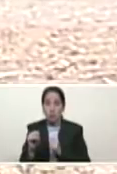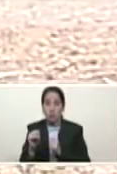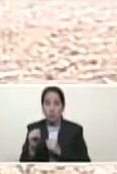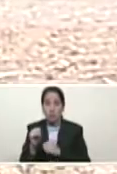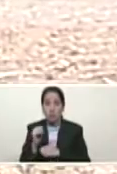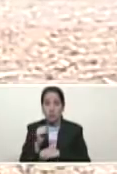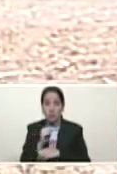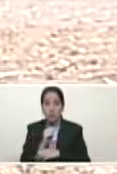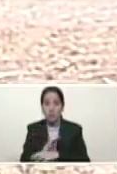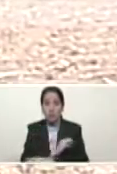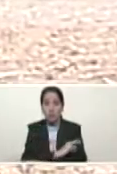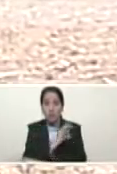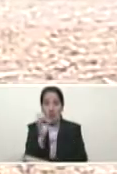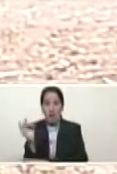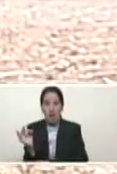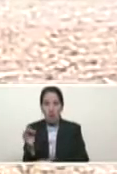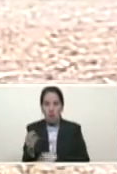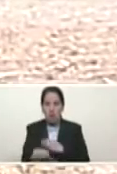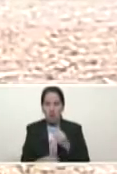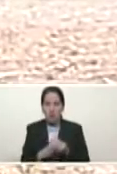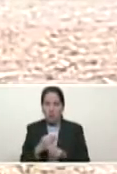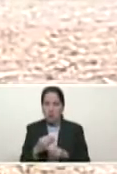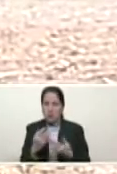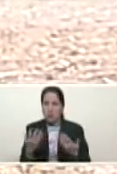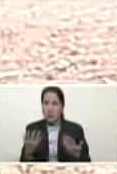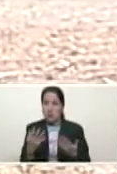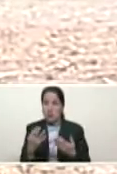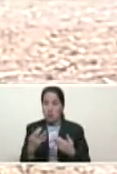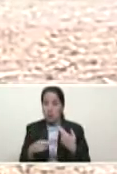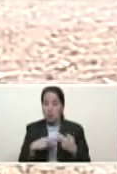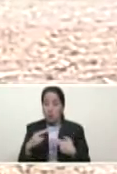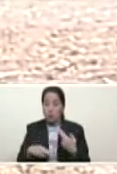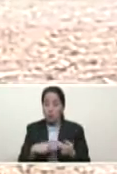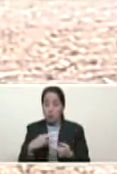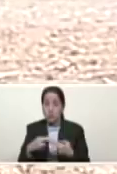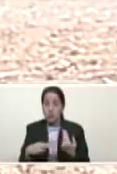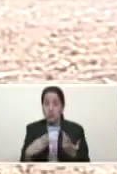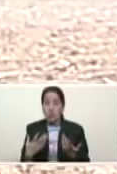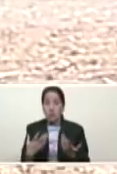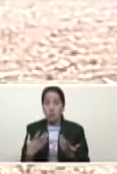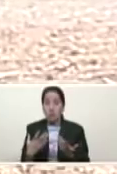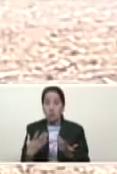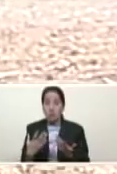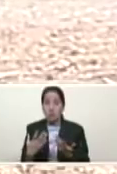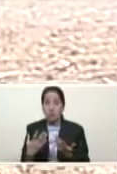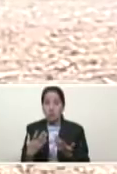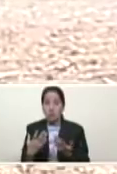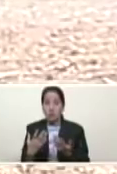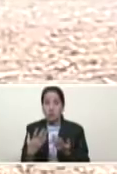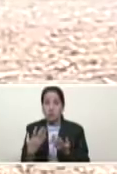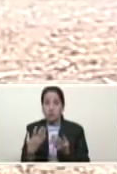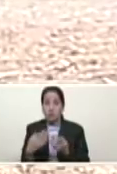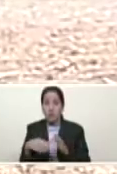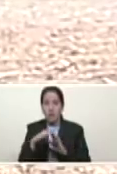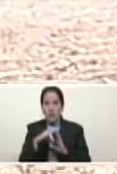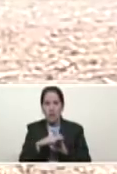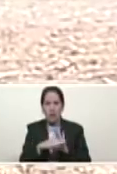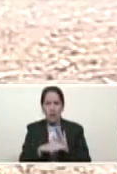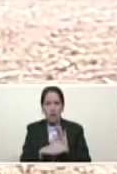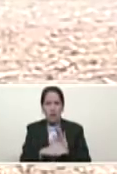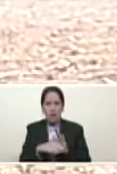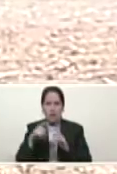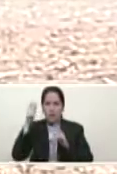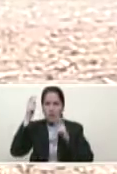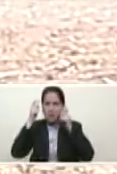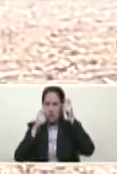miren, produciendo, trabajando la tierra, en la línea del legado del comandante Chávez, porque fue el comandante Hugo